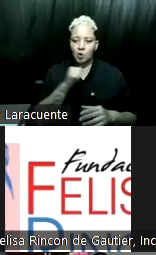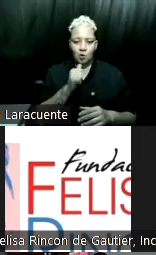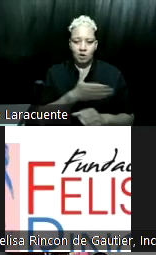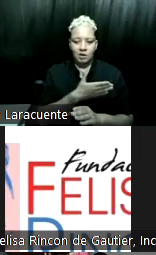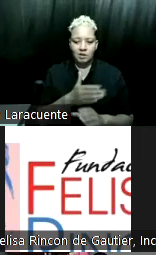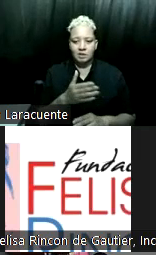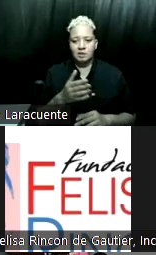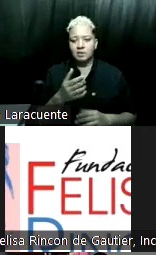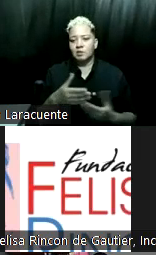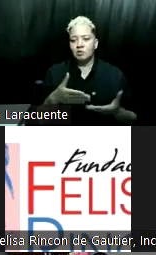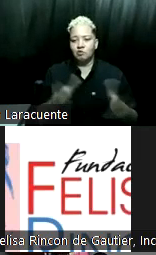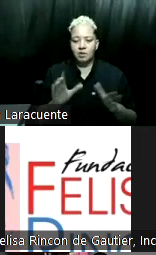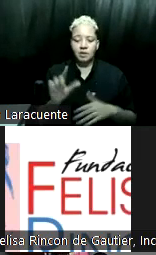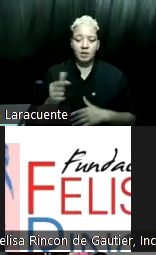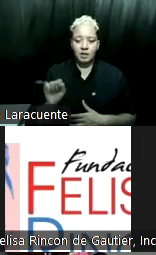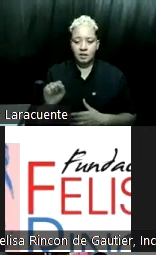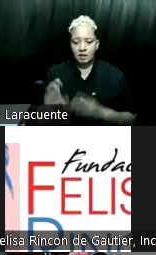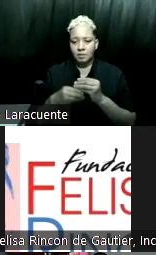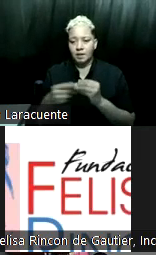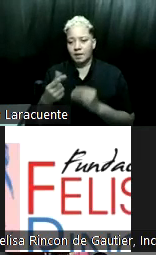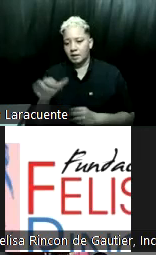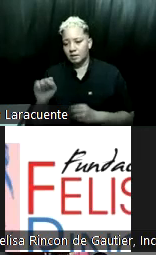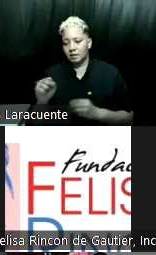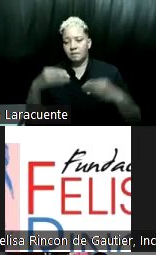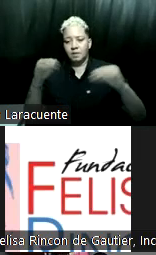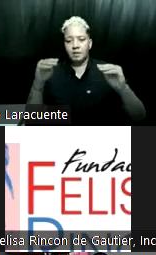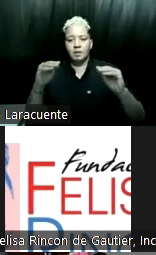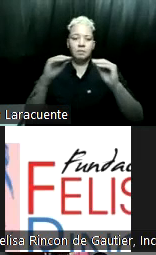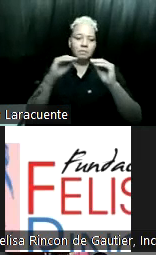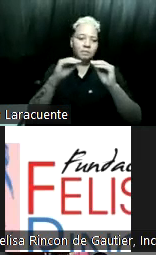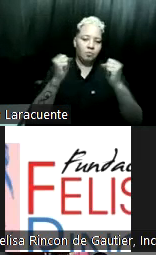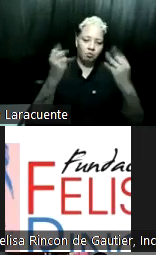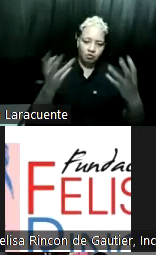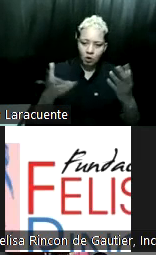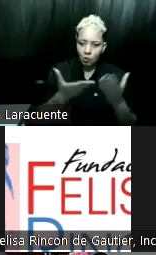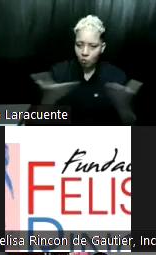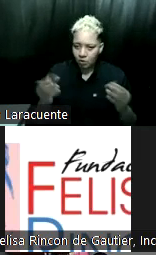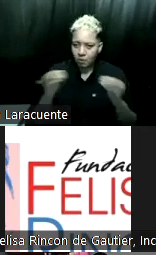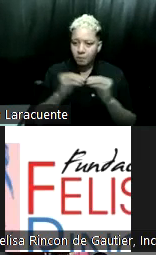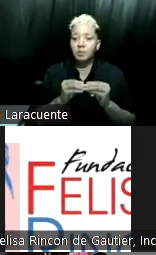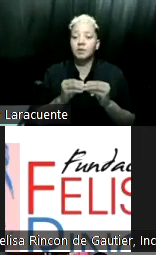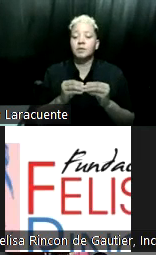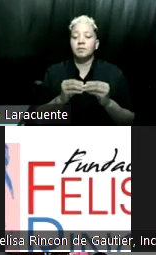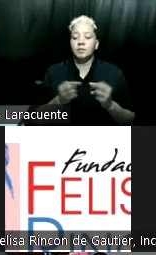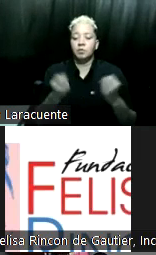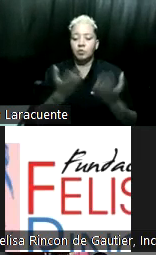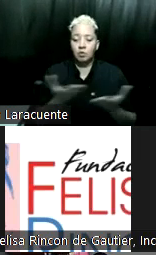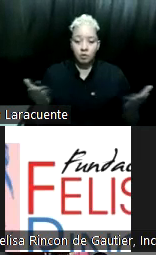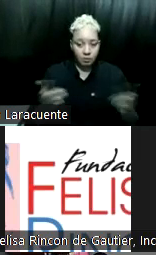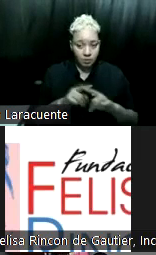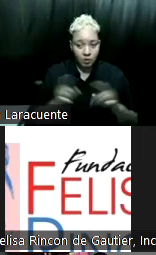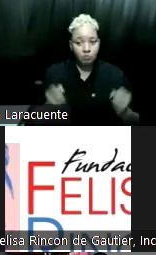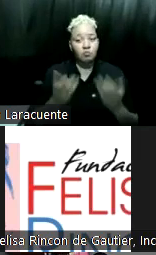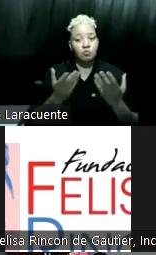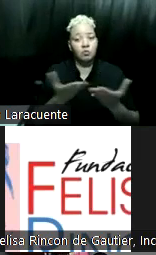General Gases, además de gas, vende muchísimas cosas más, y muchísimas cosas más, pero muchísimas